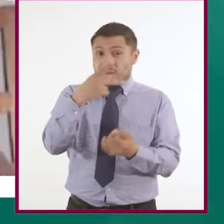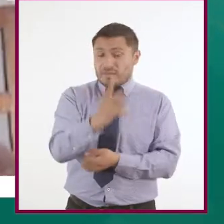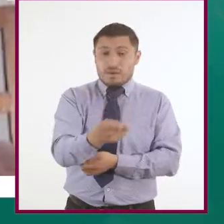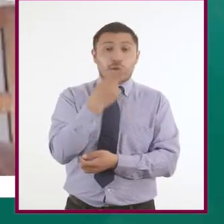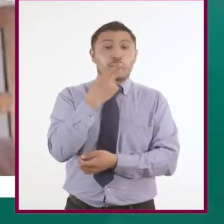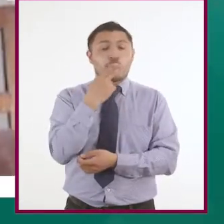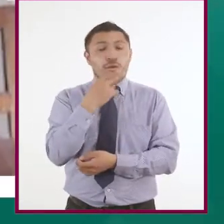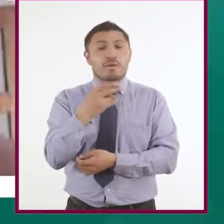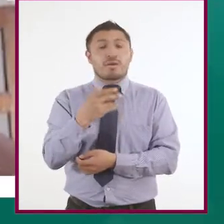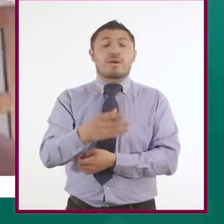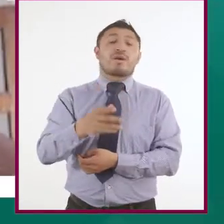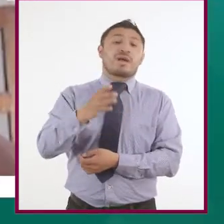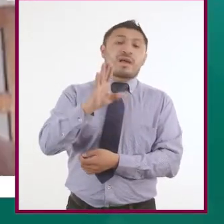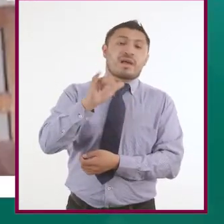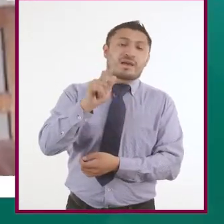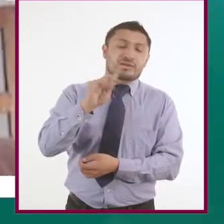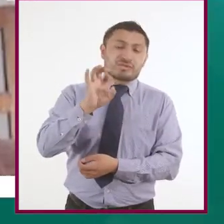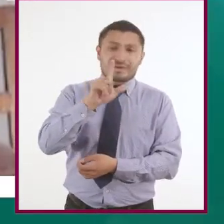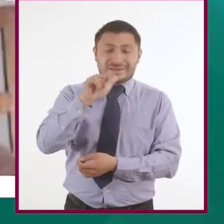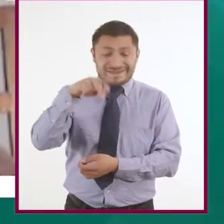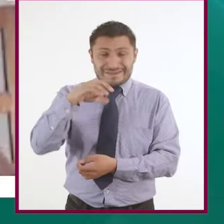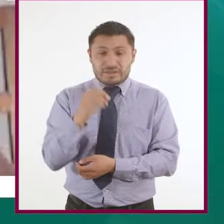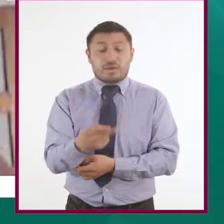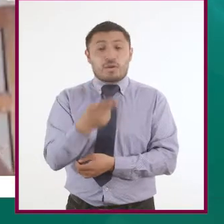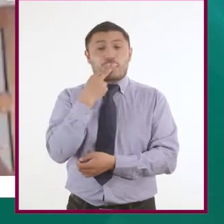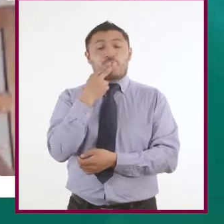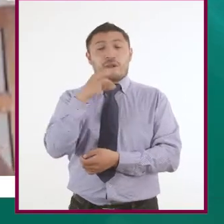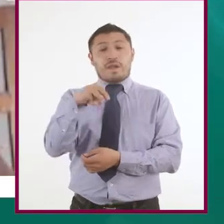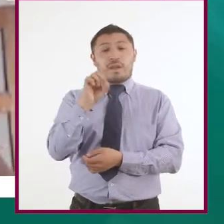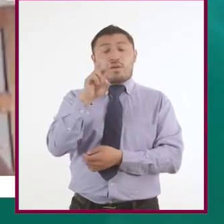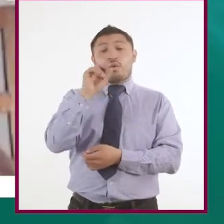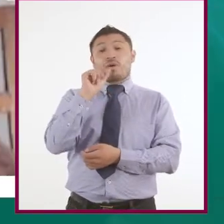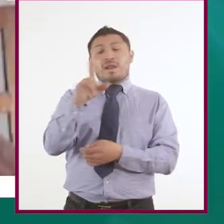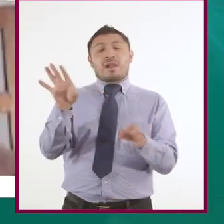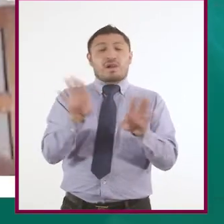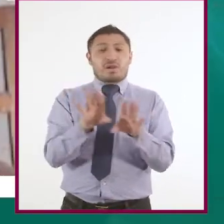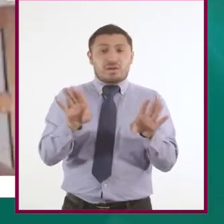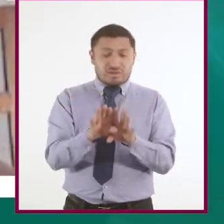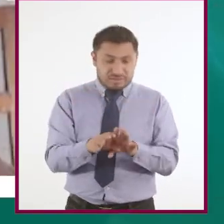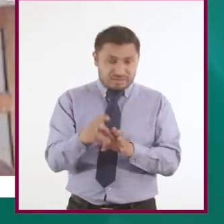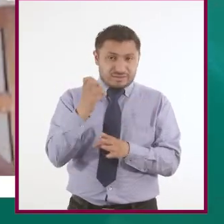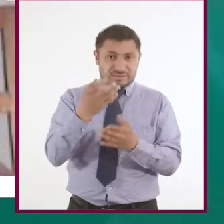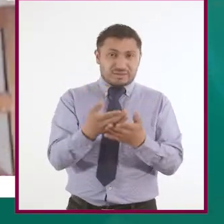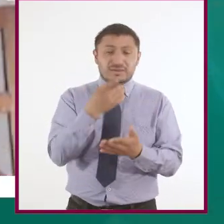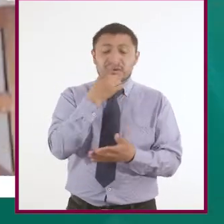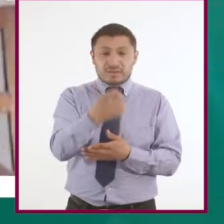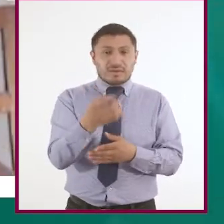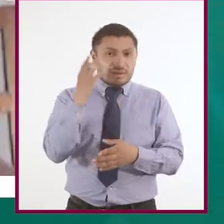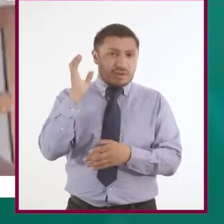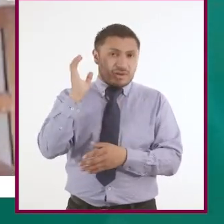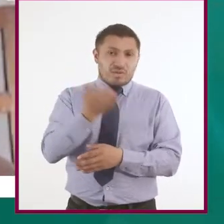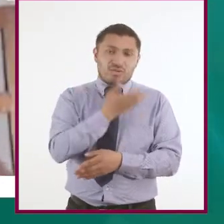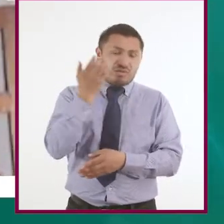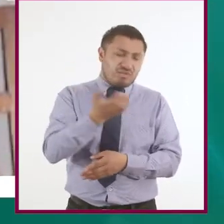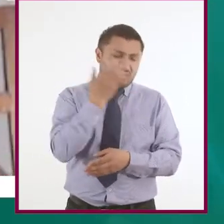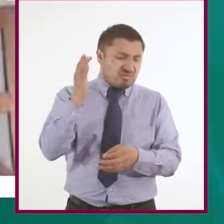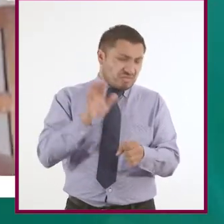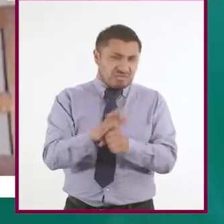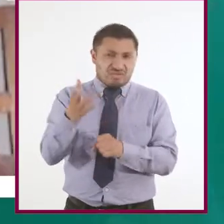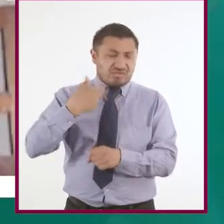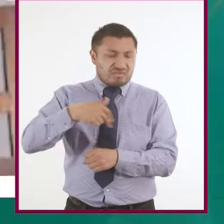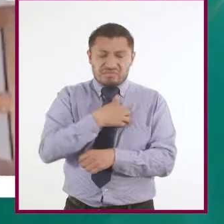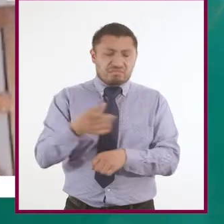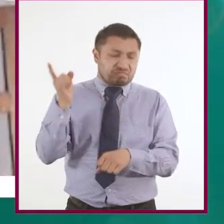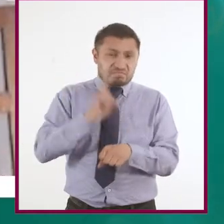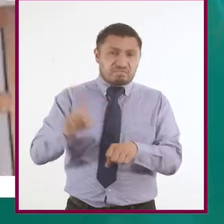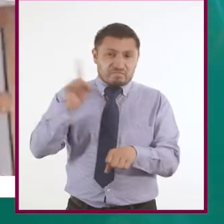uso del castellano se ha venido a usar moral como esto que hemos dicho, las costumbres con las cuales nos regimos todos los